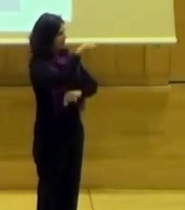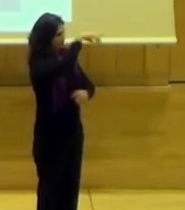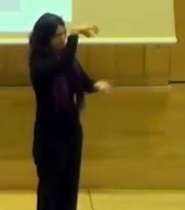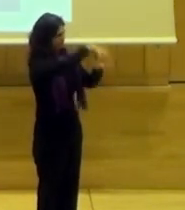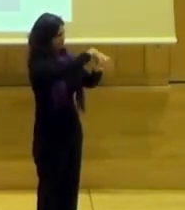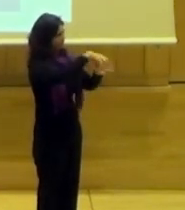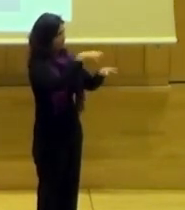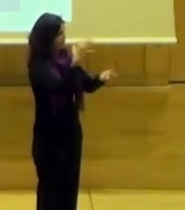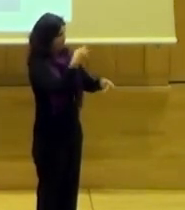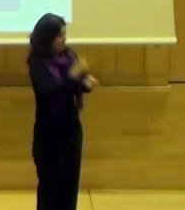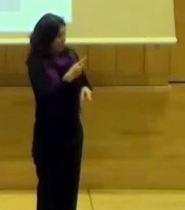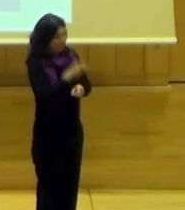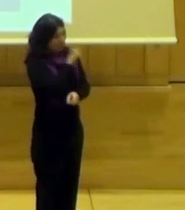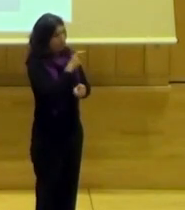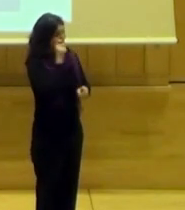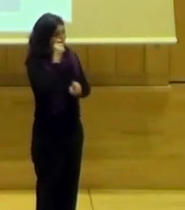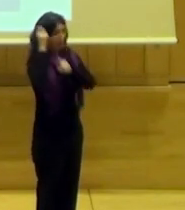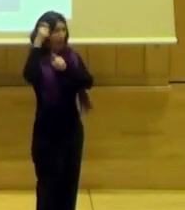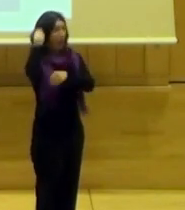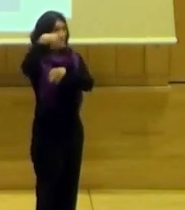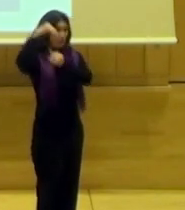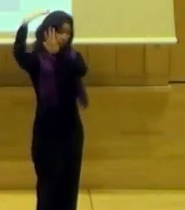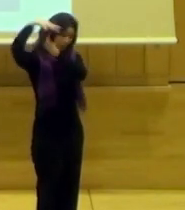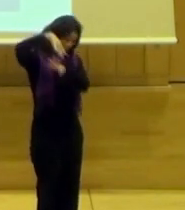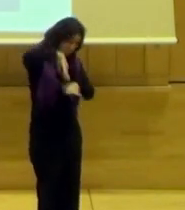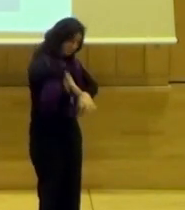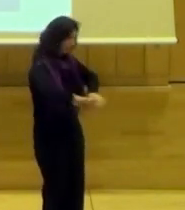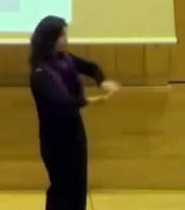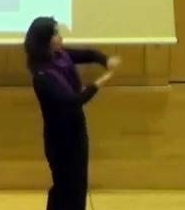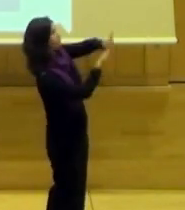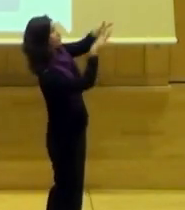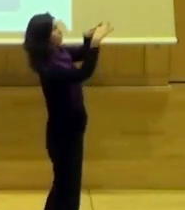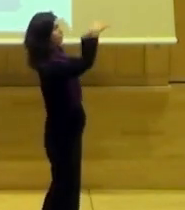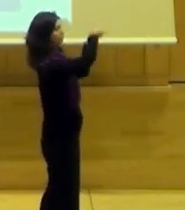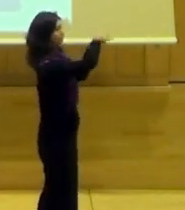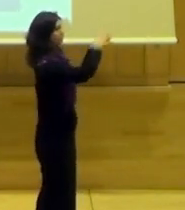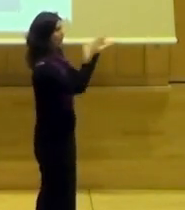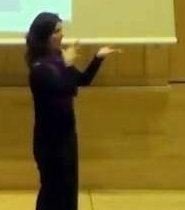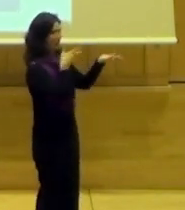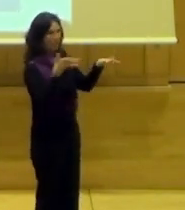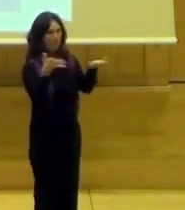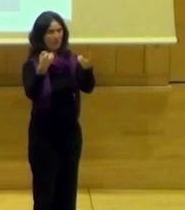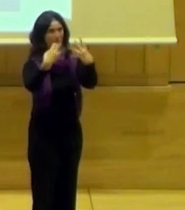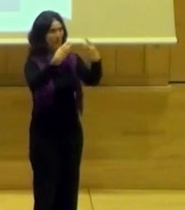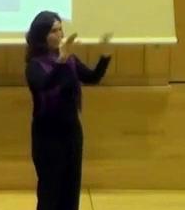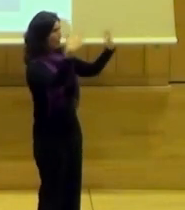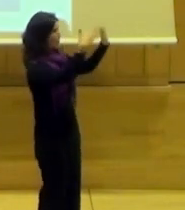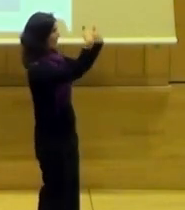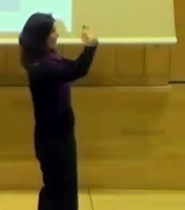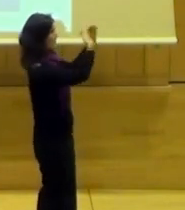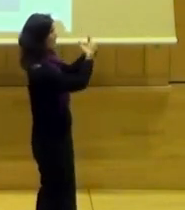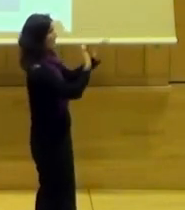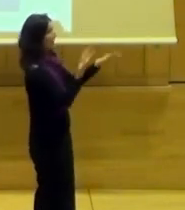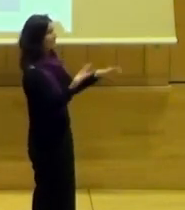porque era zona obligada de paso, como referencia, como centro municipal, y la gente pasaba por allí y decía, ¿y dónde me informa de esto? Y